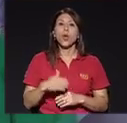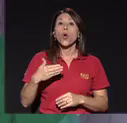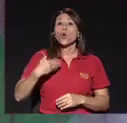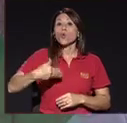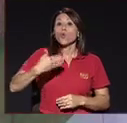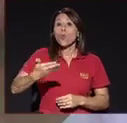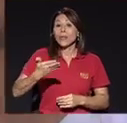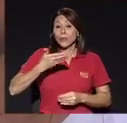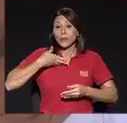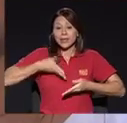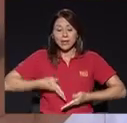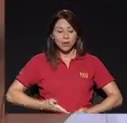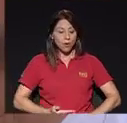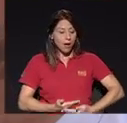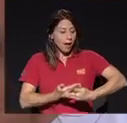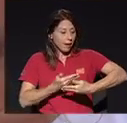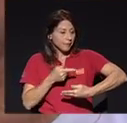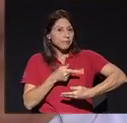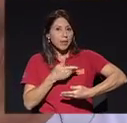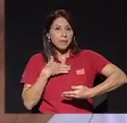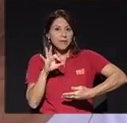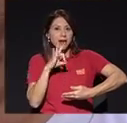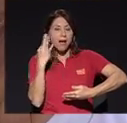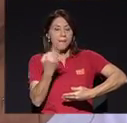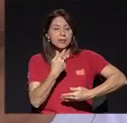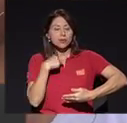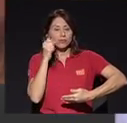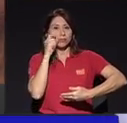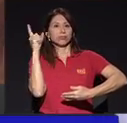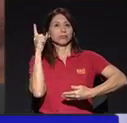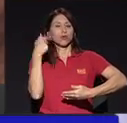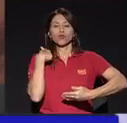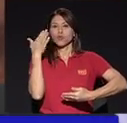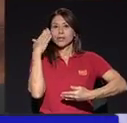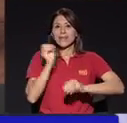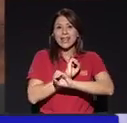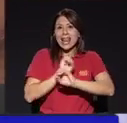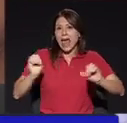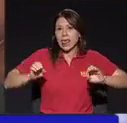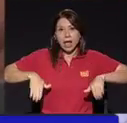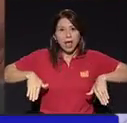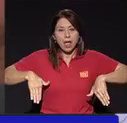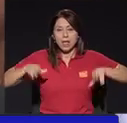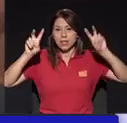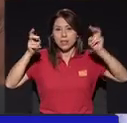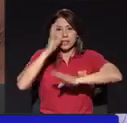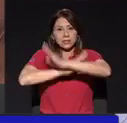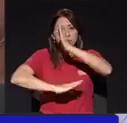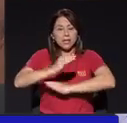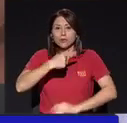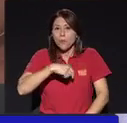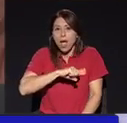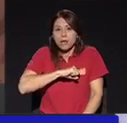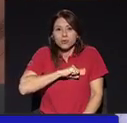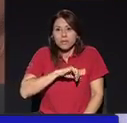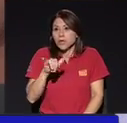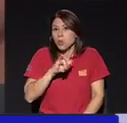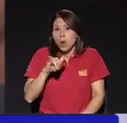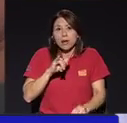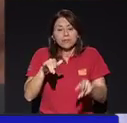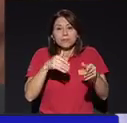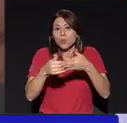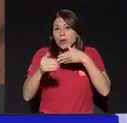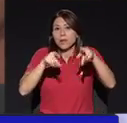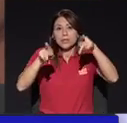cuando llega mi hijo a nuestro hogar, me tomé por sorpresa, no sabía nada de la discapacidad. Me asusté, como se asustan todos los